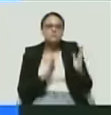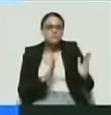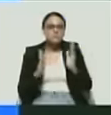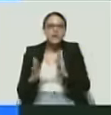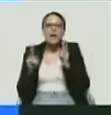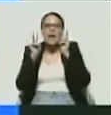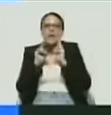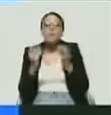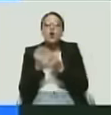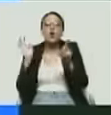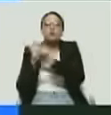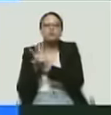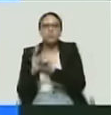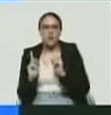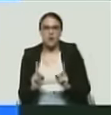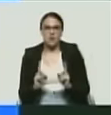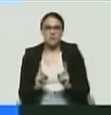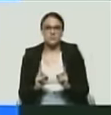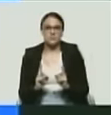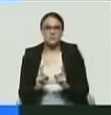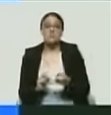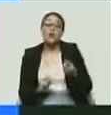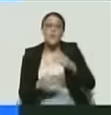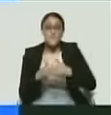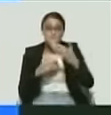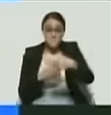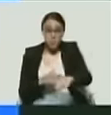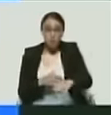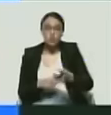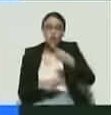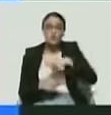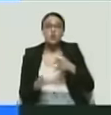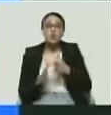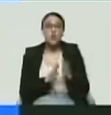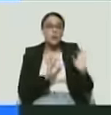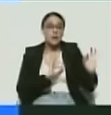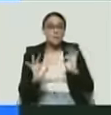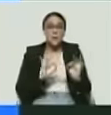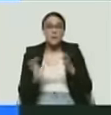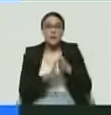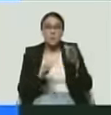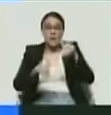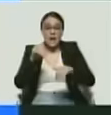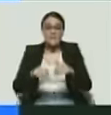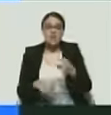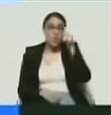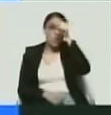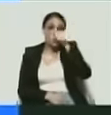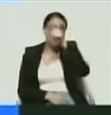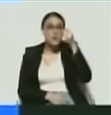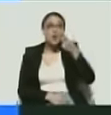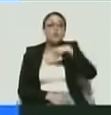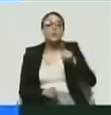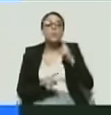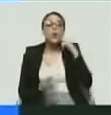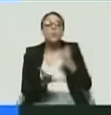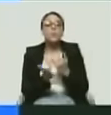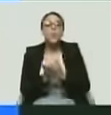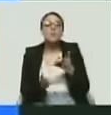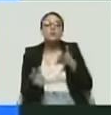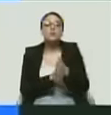Constitución. Sobre el simulacro, nosotros vamos a utilizar el simulacro del próximo domingo para probar nuestra maquinaria